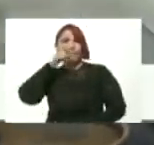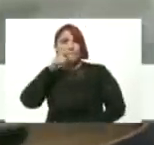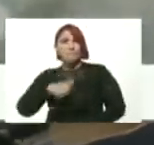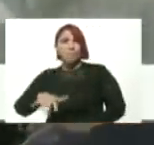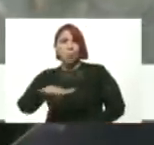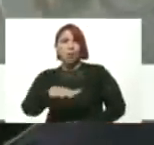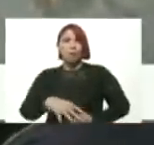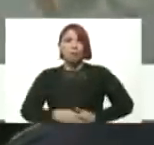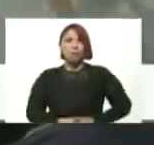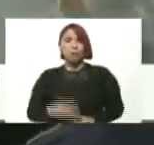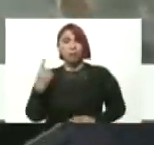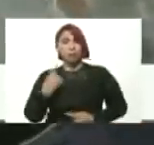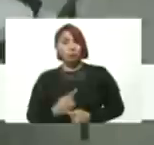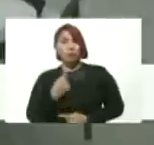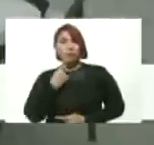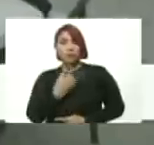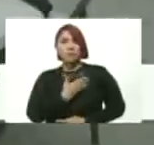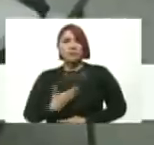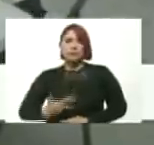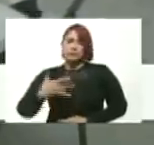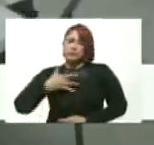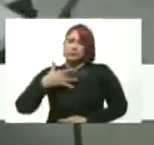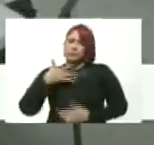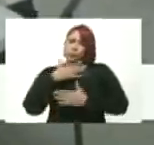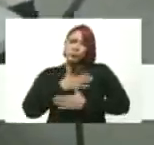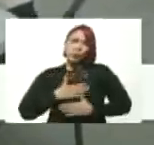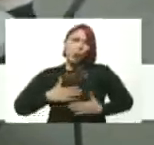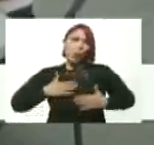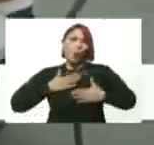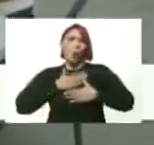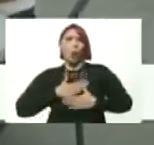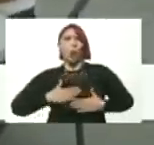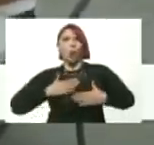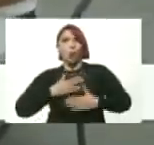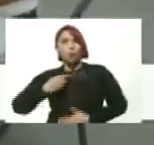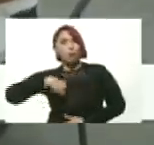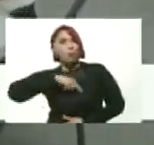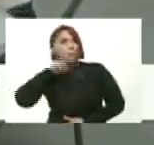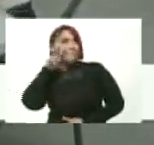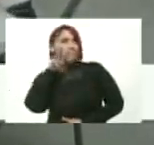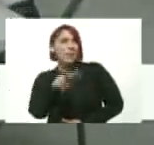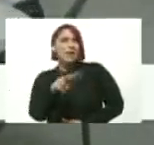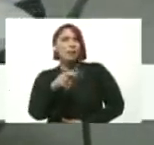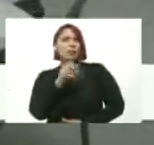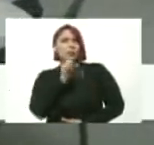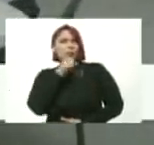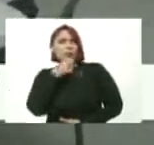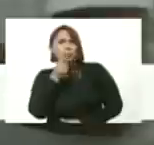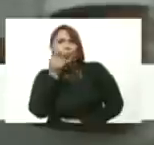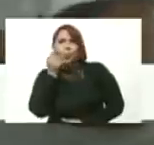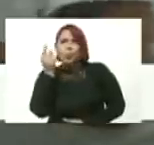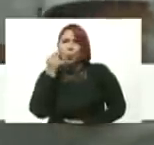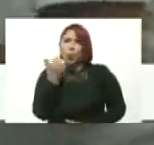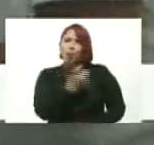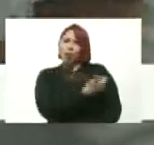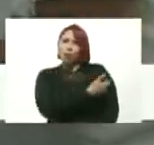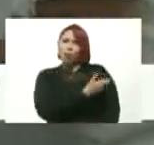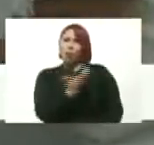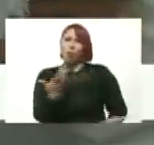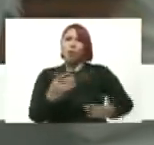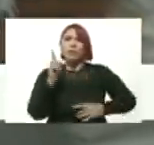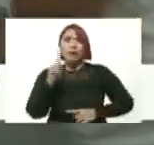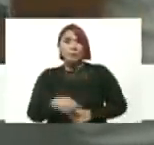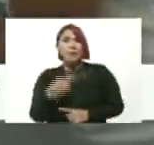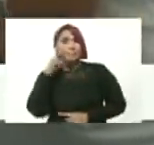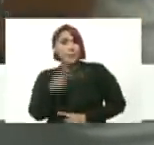debo decirle presidente que me siento muy satisfecha porque estamos viendo a nuestros abuelos a nuestras abuelas vacunarse pero